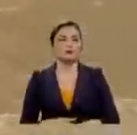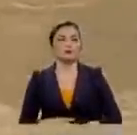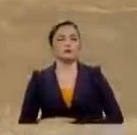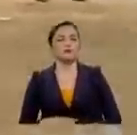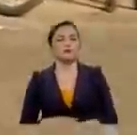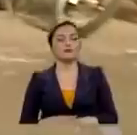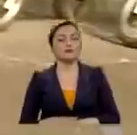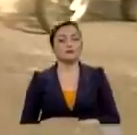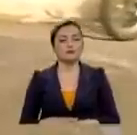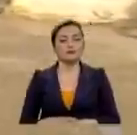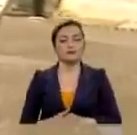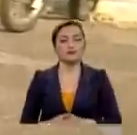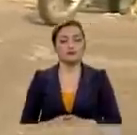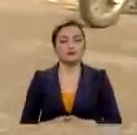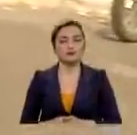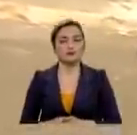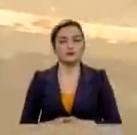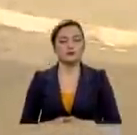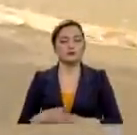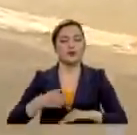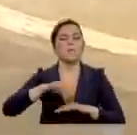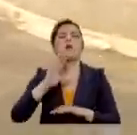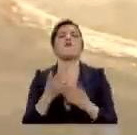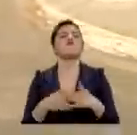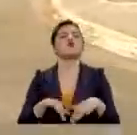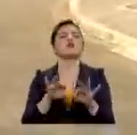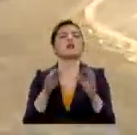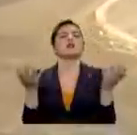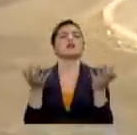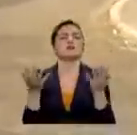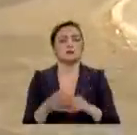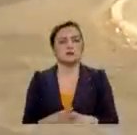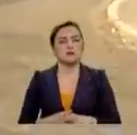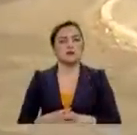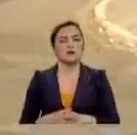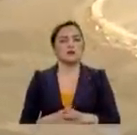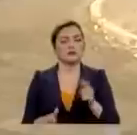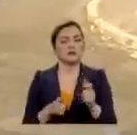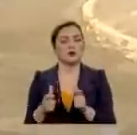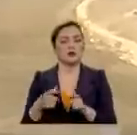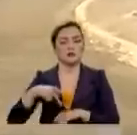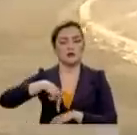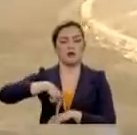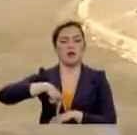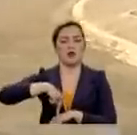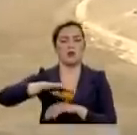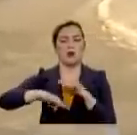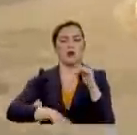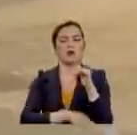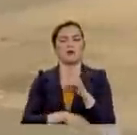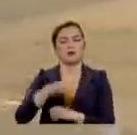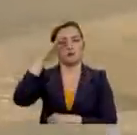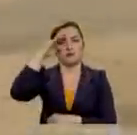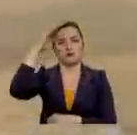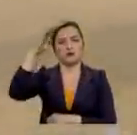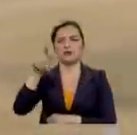amedrentando más a nuestro barrio. Y algo más importante, aquí hay gente que está parada todo el día. La policía